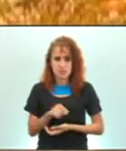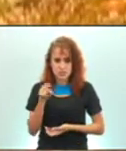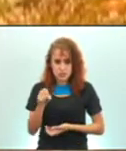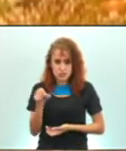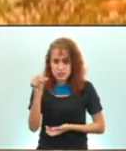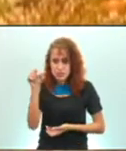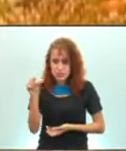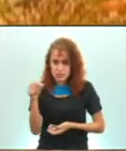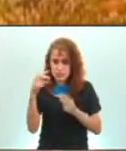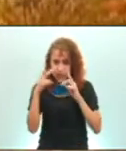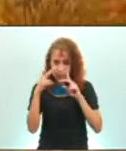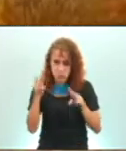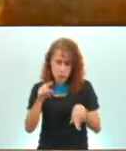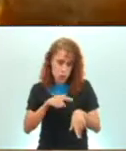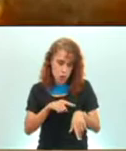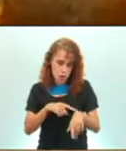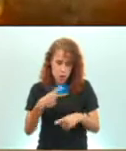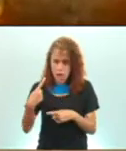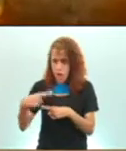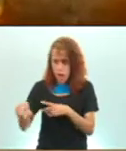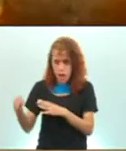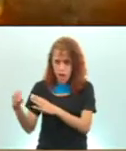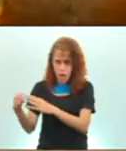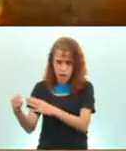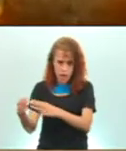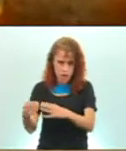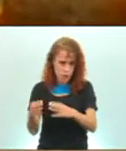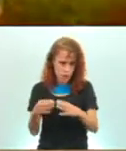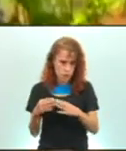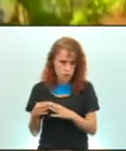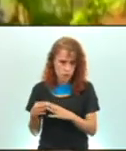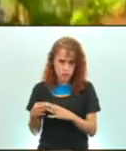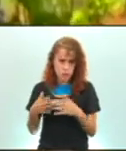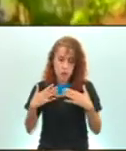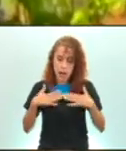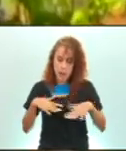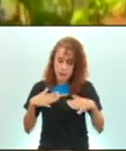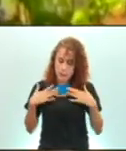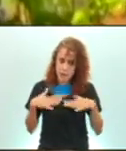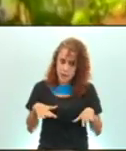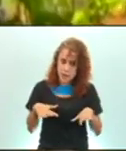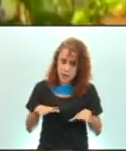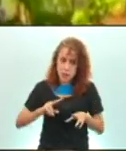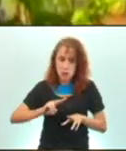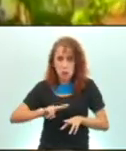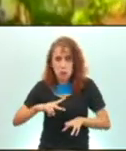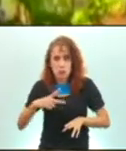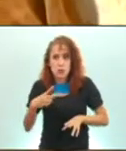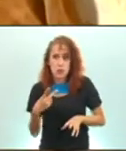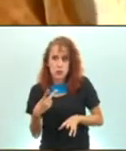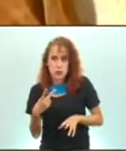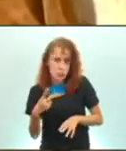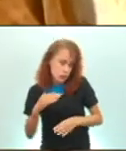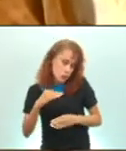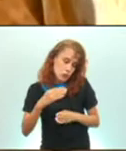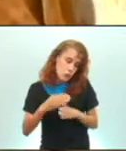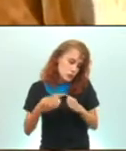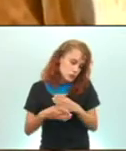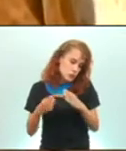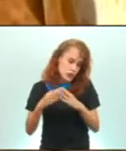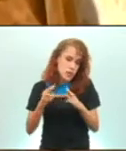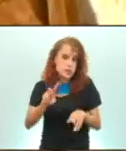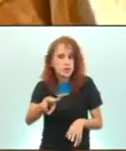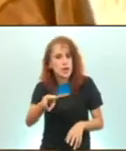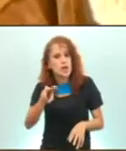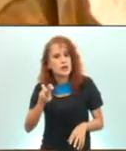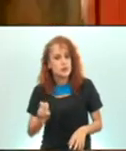Y su gente vive por ahora en varios campamentos y albergues a la espera de recomenzar sus vidas,